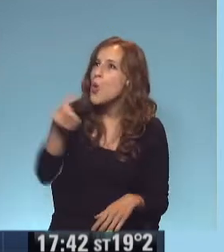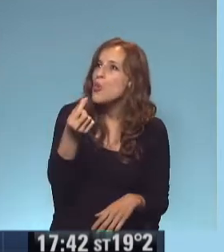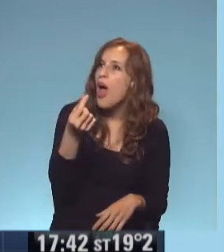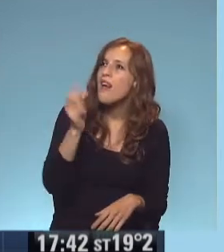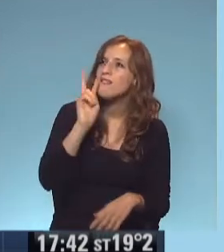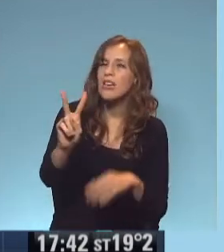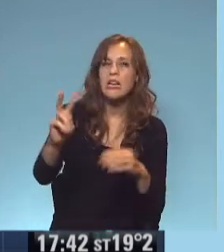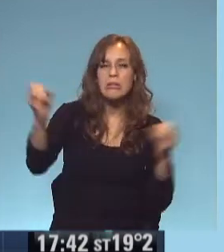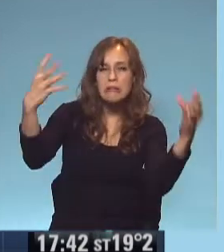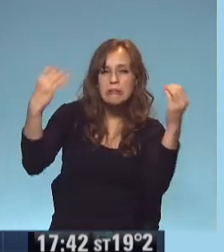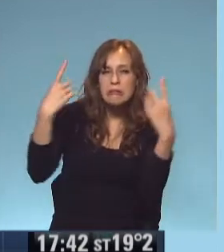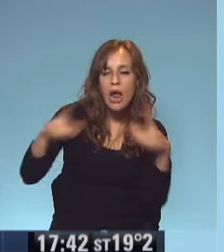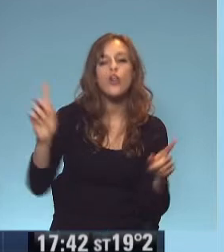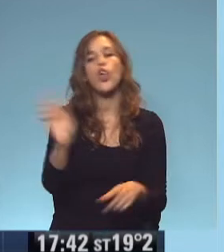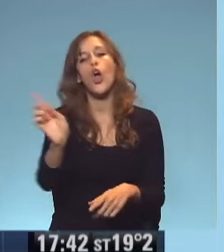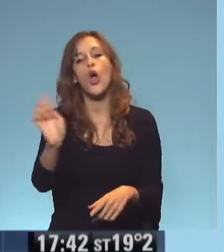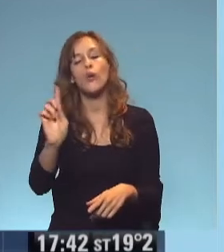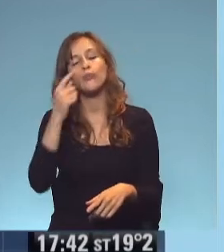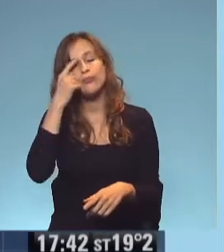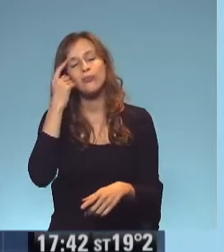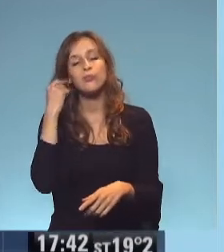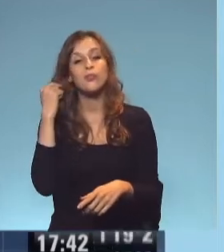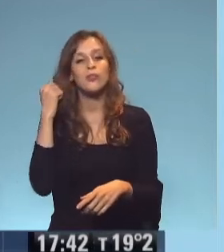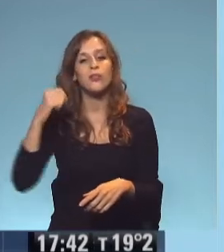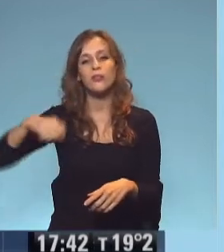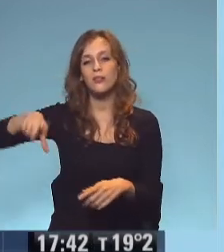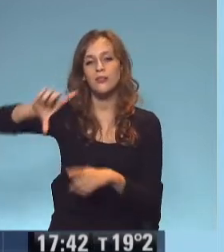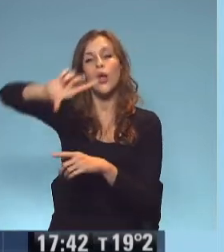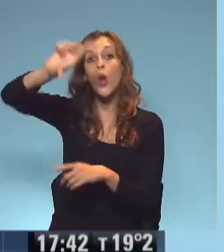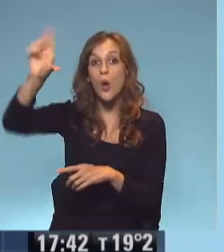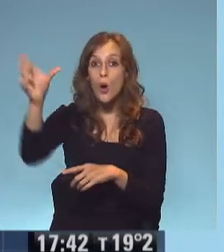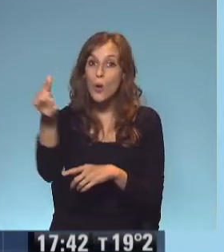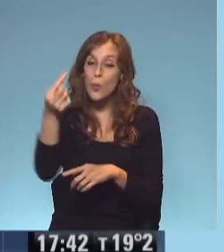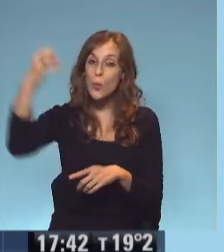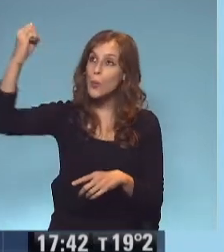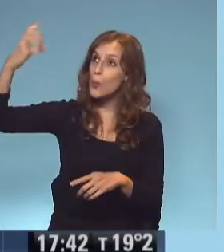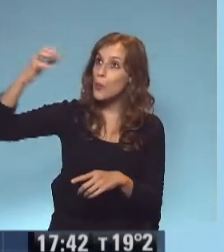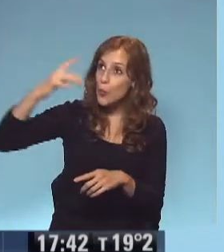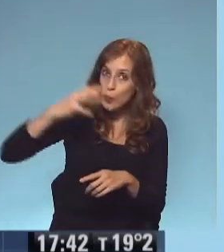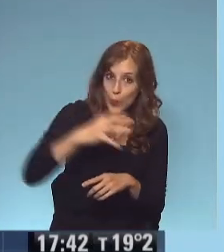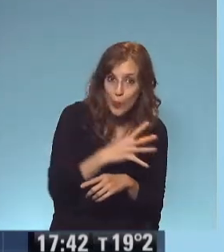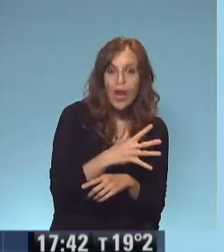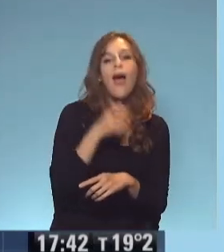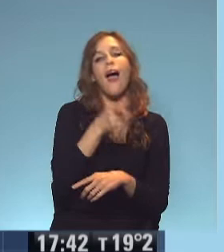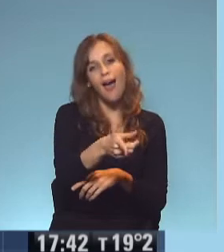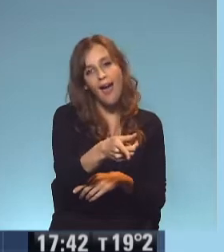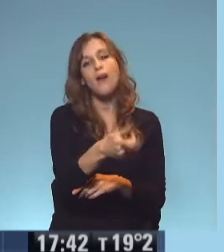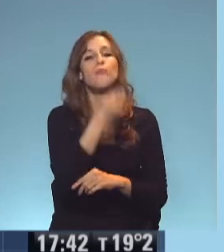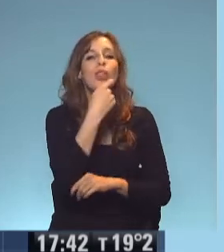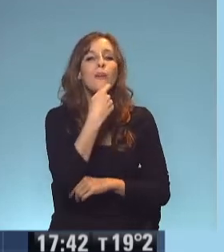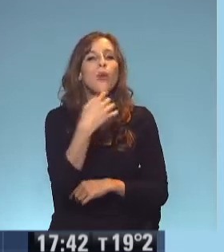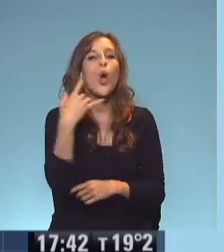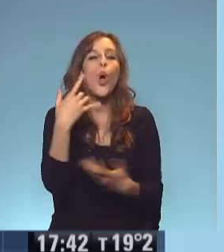luz mala sería el resultado del reflejo de la luz de la luna en, por ejemplo, los huesos de vacas muertas en el